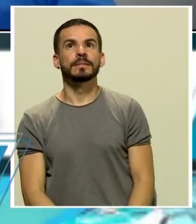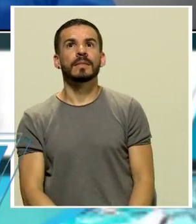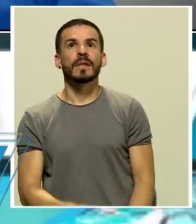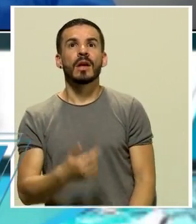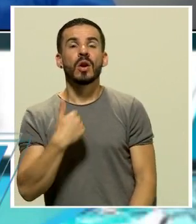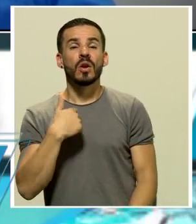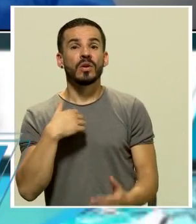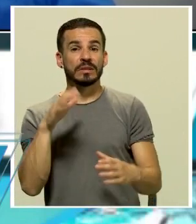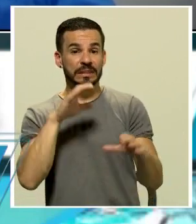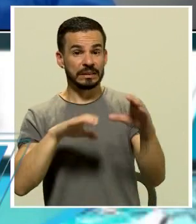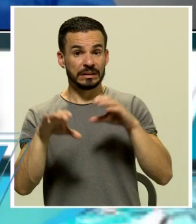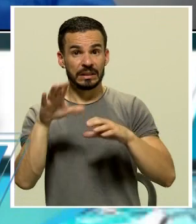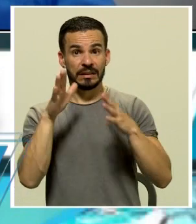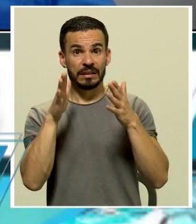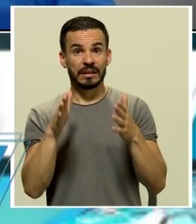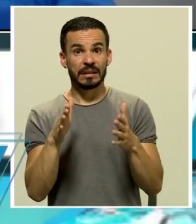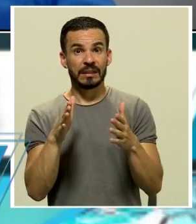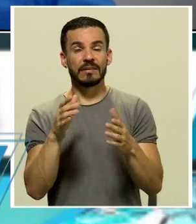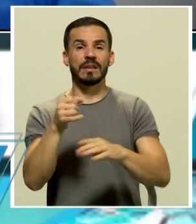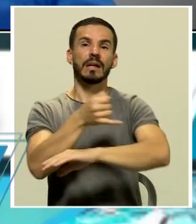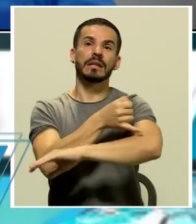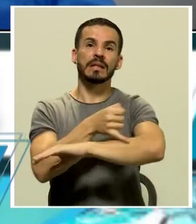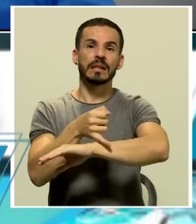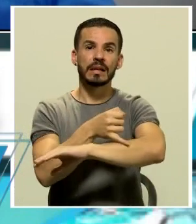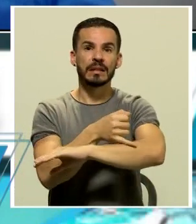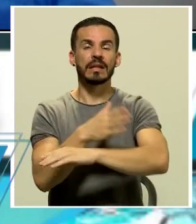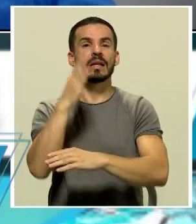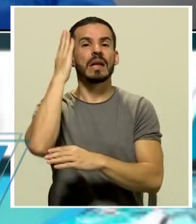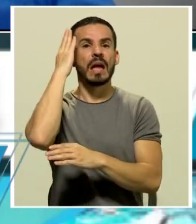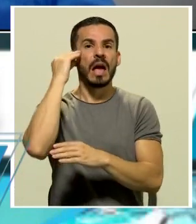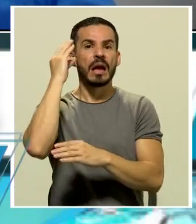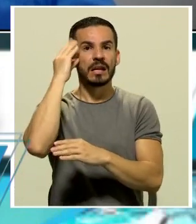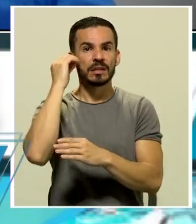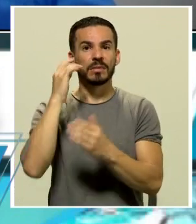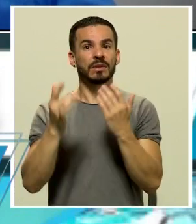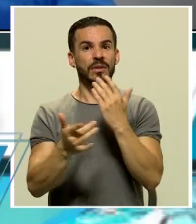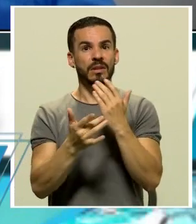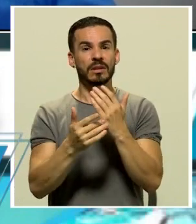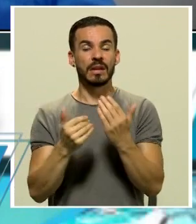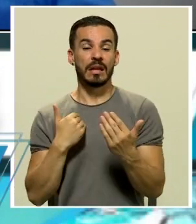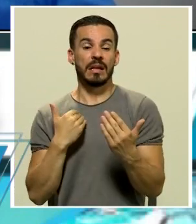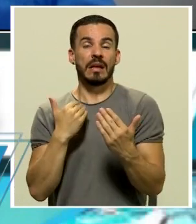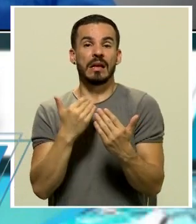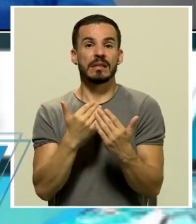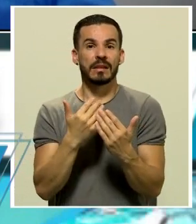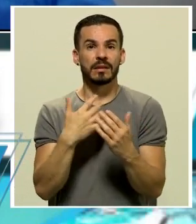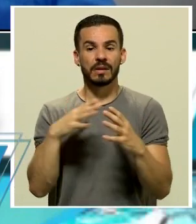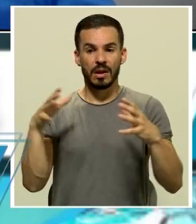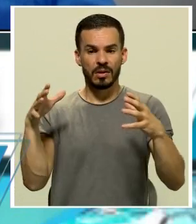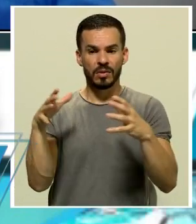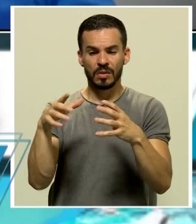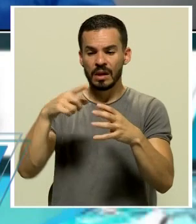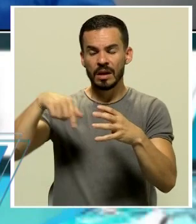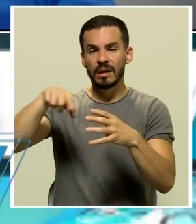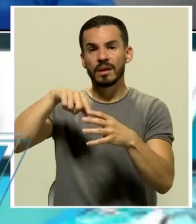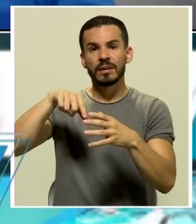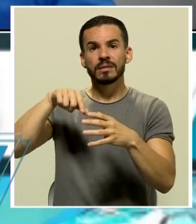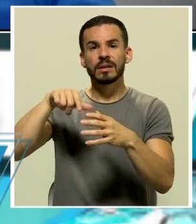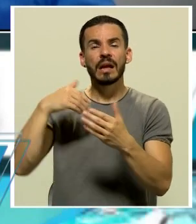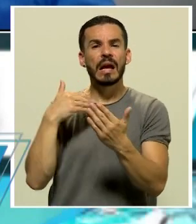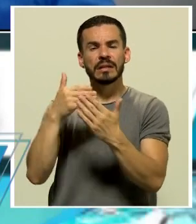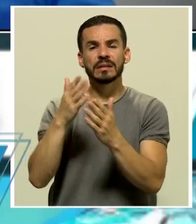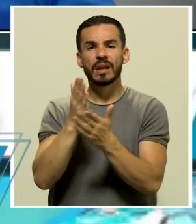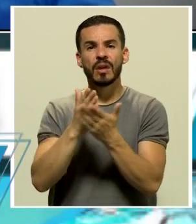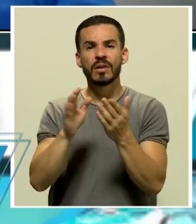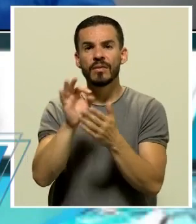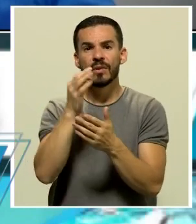Los científicos de ingeniería, expertos en tecnología, se han acercado, están agrupados y se han acercado de alguna